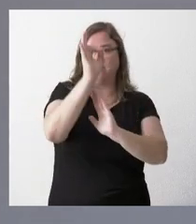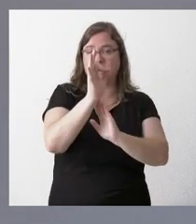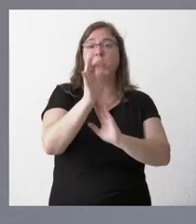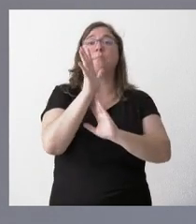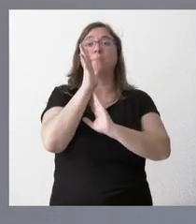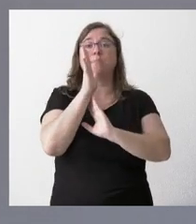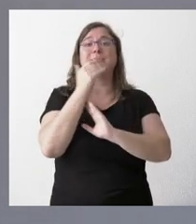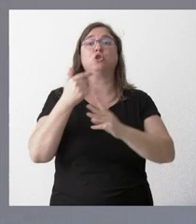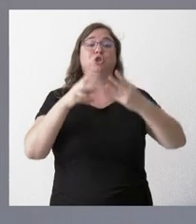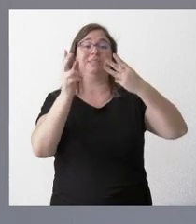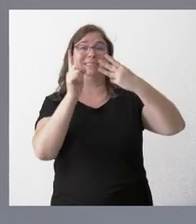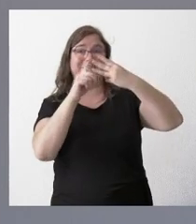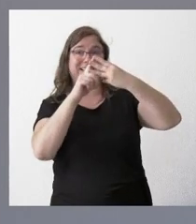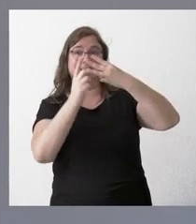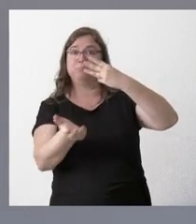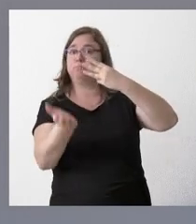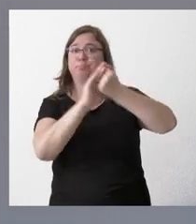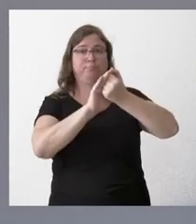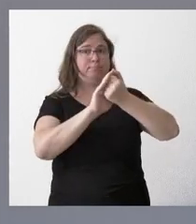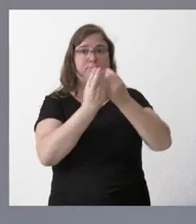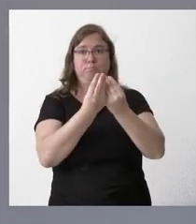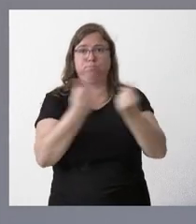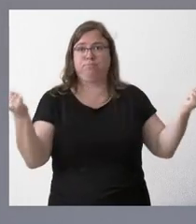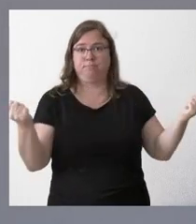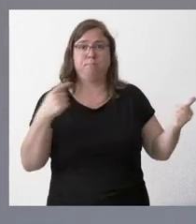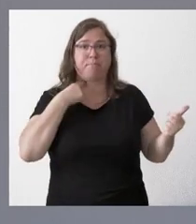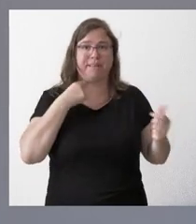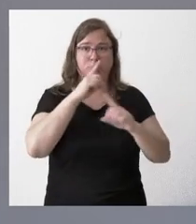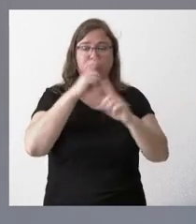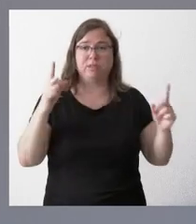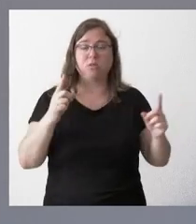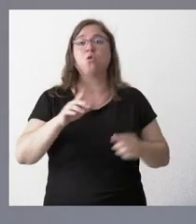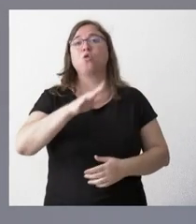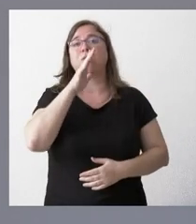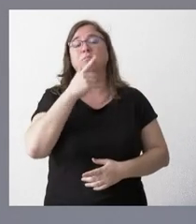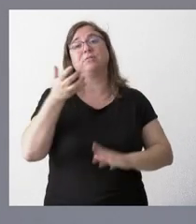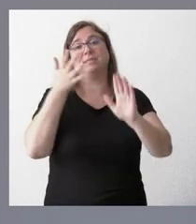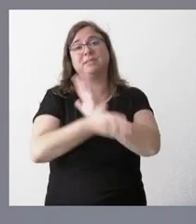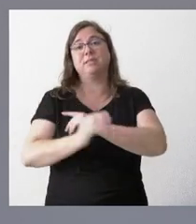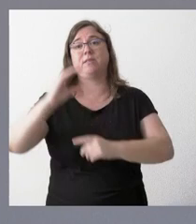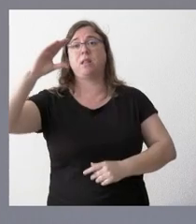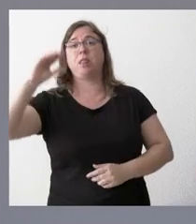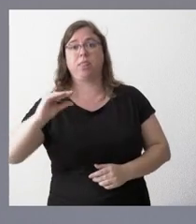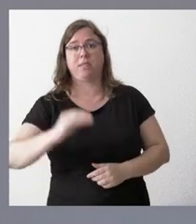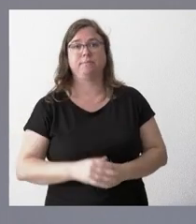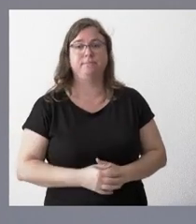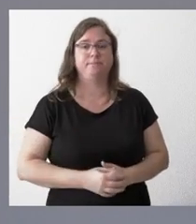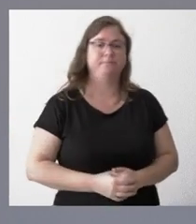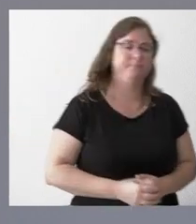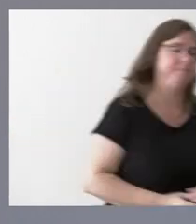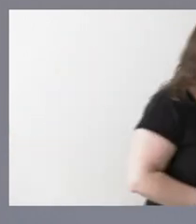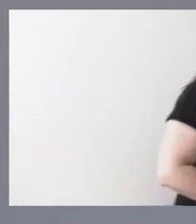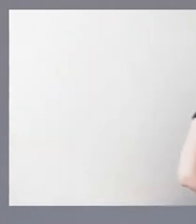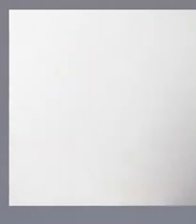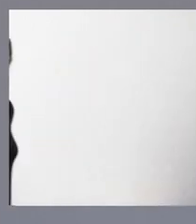que hay tres elementos que desaparecen en este año y que, lógicamente, vienen a disminuir alguno de nuestros ingresos. En